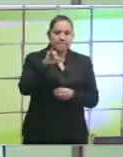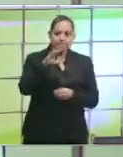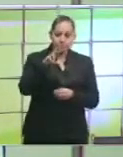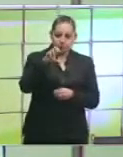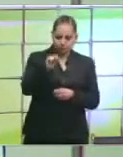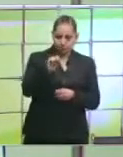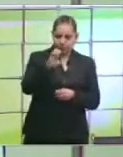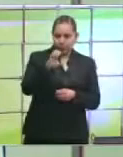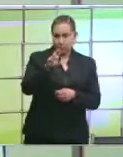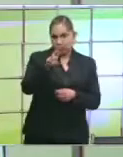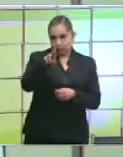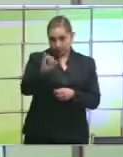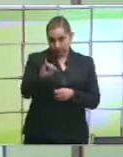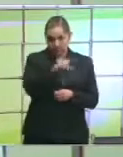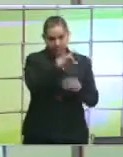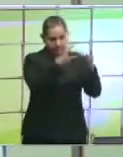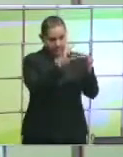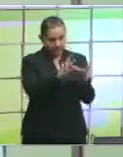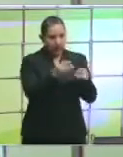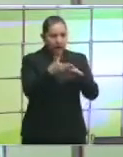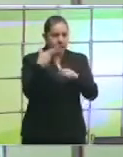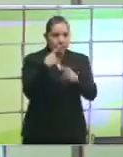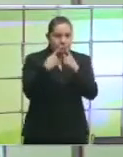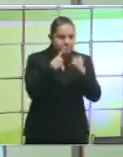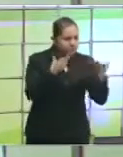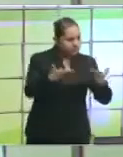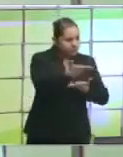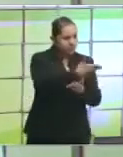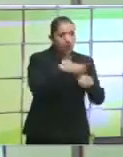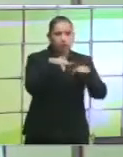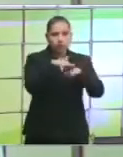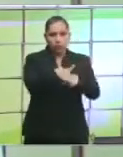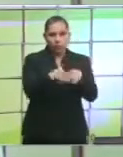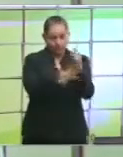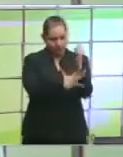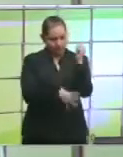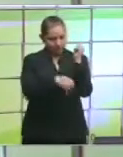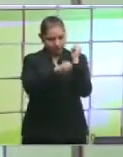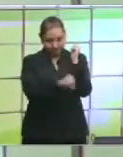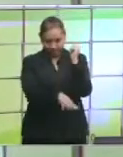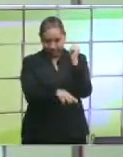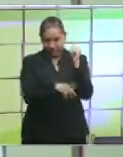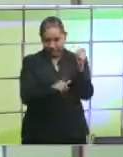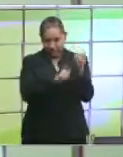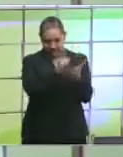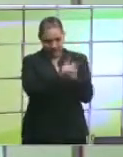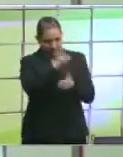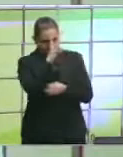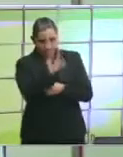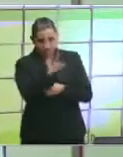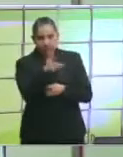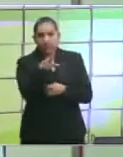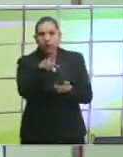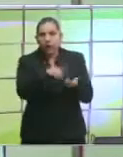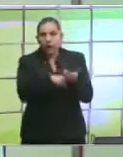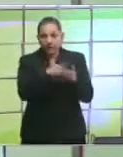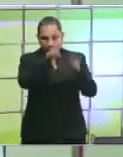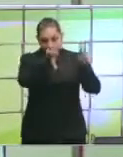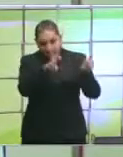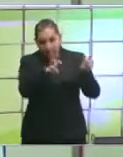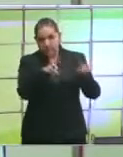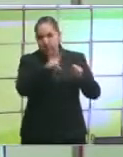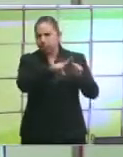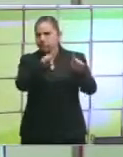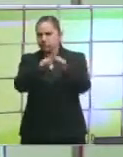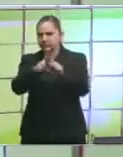con los asuntos que tuvieron que ver con interrupción del embarazo empezamos a recibir un montón de propuestas de muy distintas personas al